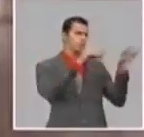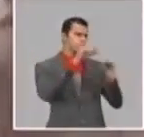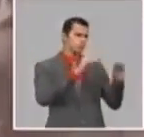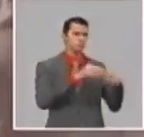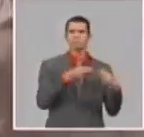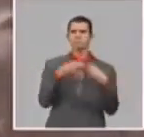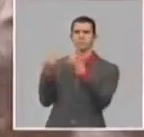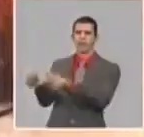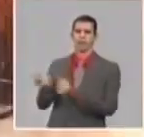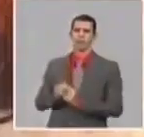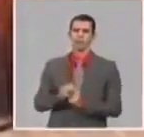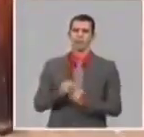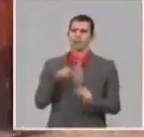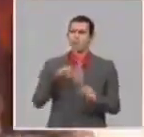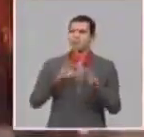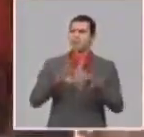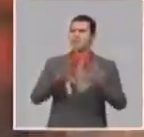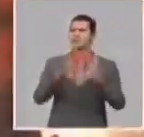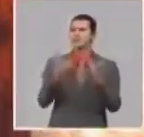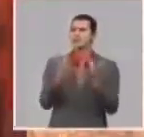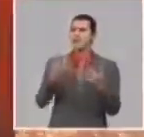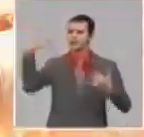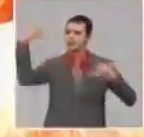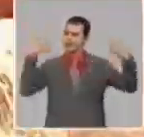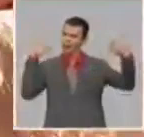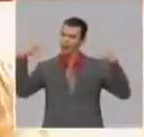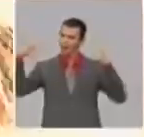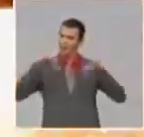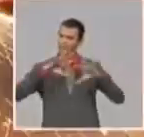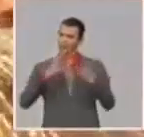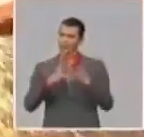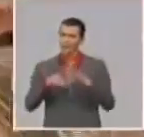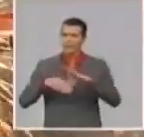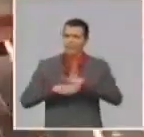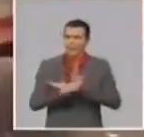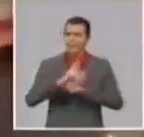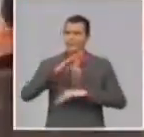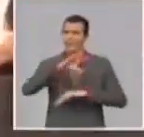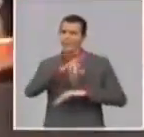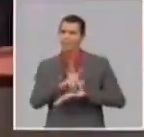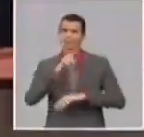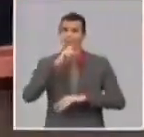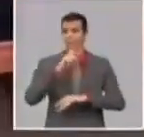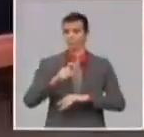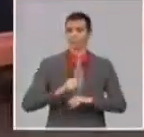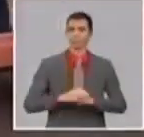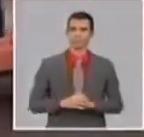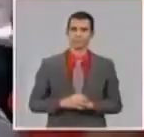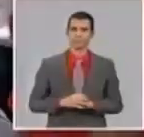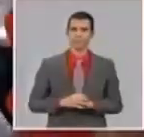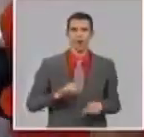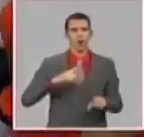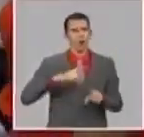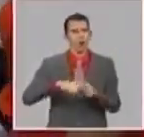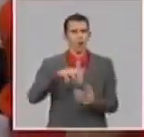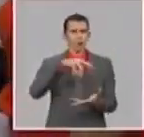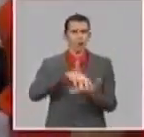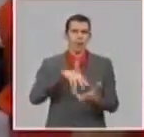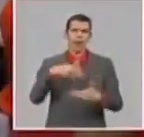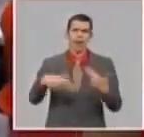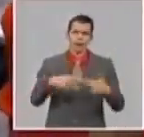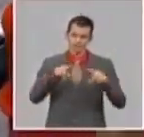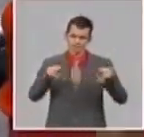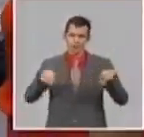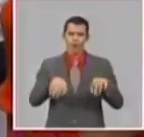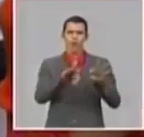es la reparación de las oficinas y el sistema de ventilación y extracción de la reparación de los luz del